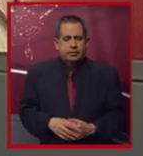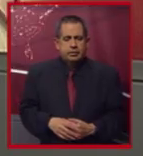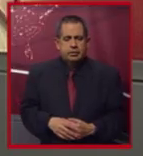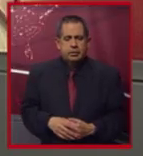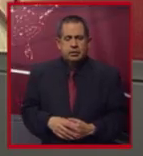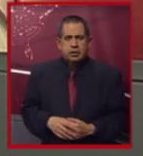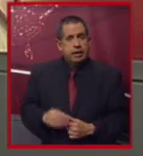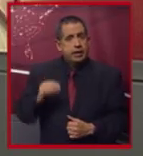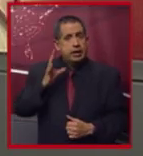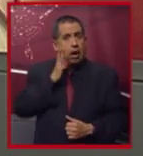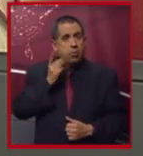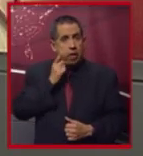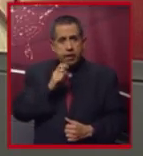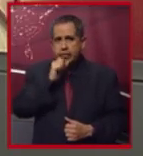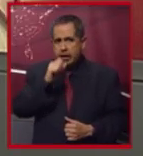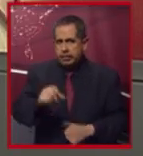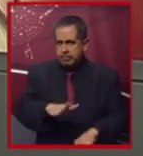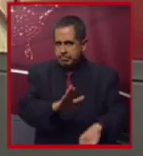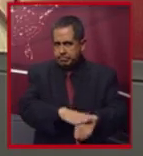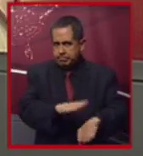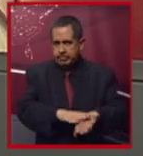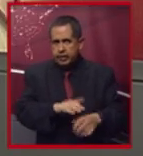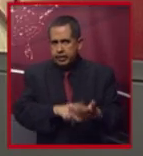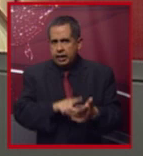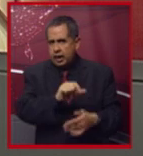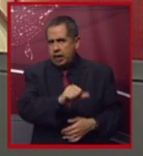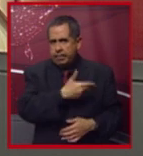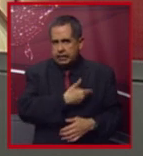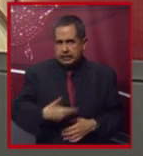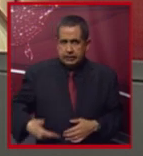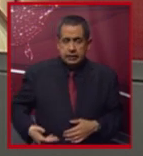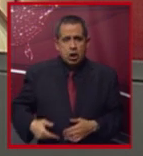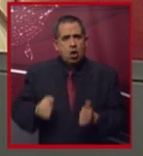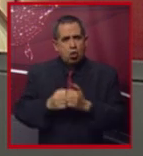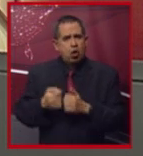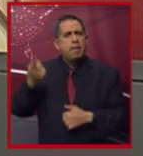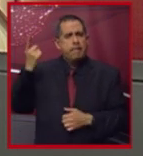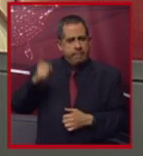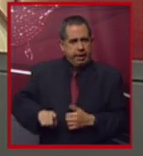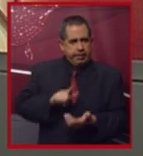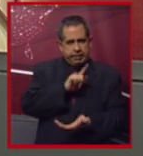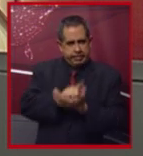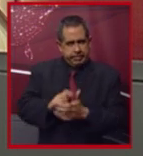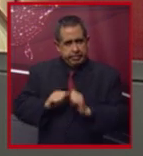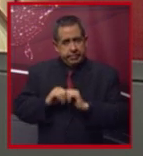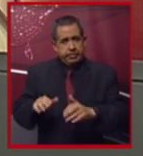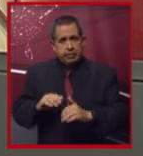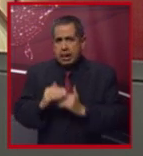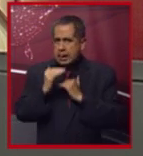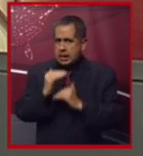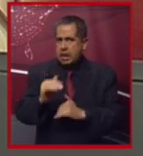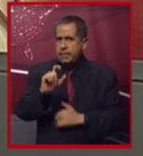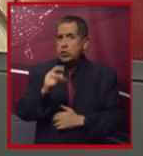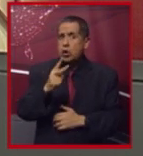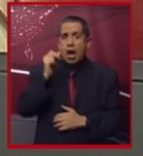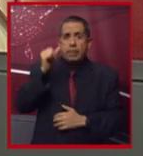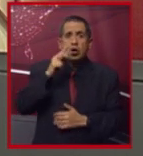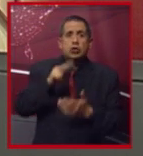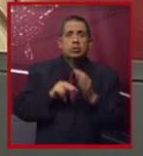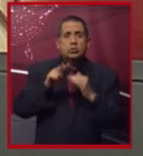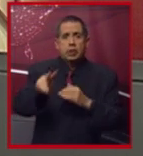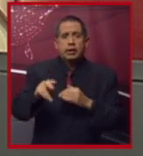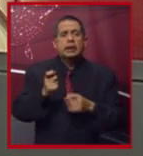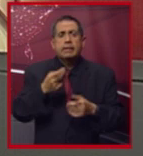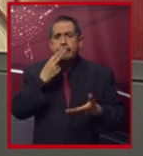Bueno, a la Cámara de Diputados también exhortó al titular del Poder Ejecutivo Federal a que mediante decreto, a más tardar el 22 de abril de 2019, emita